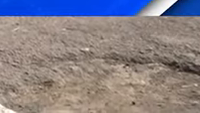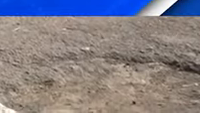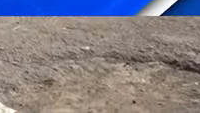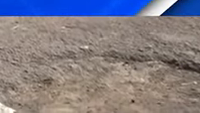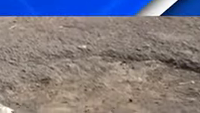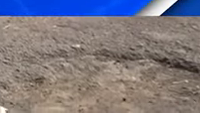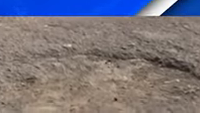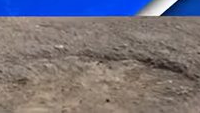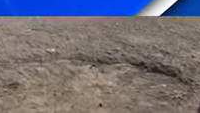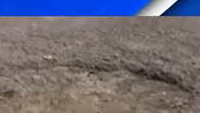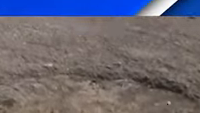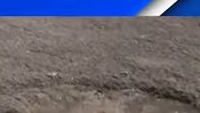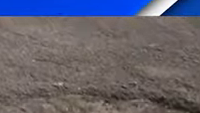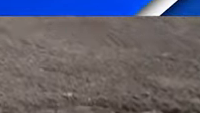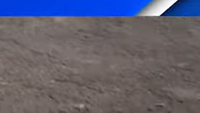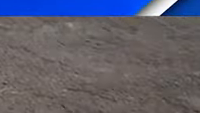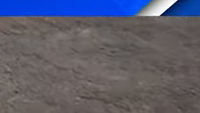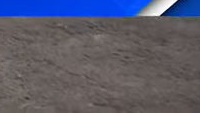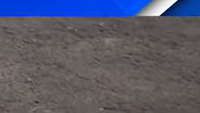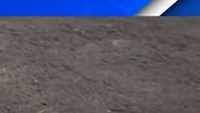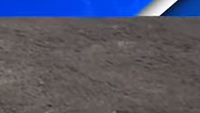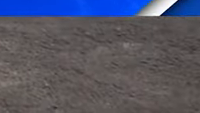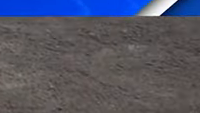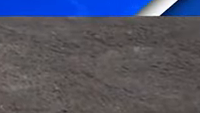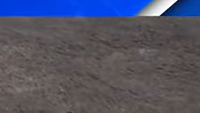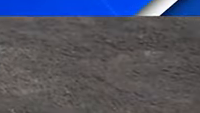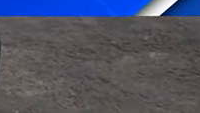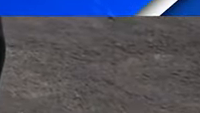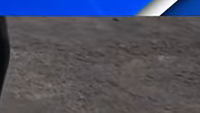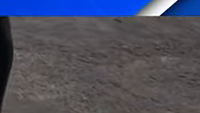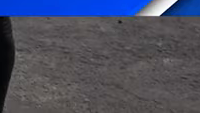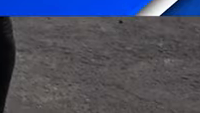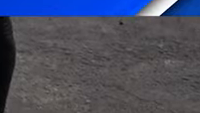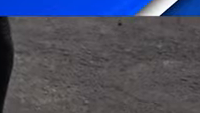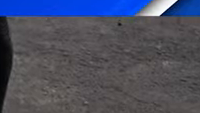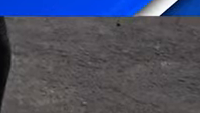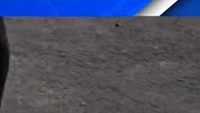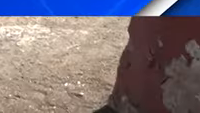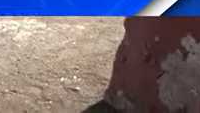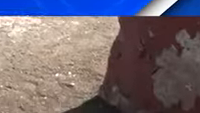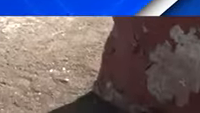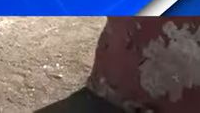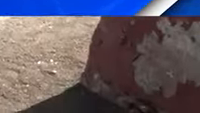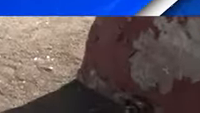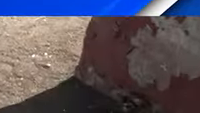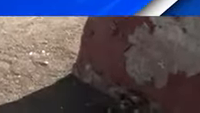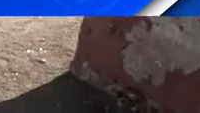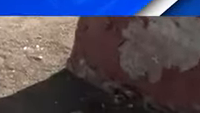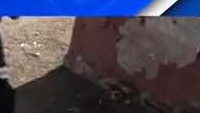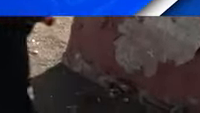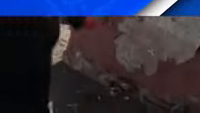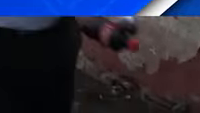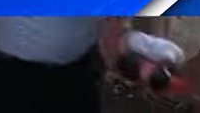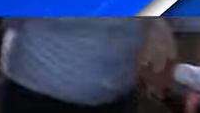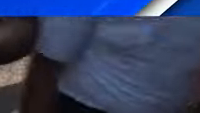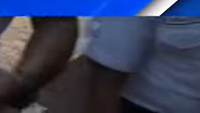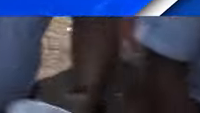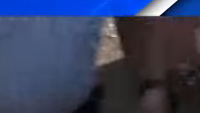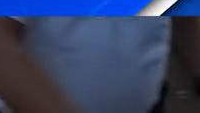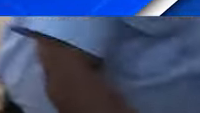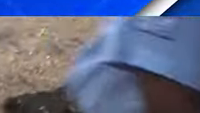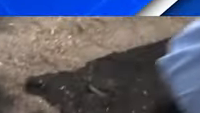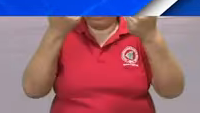Roja Nicaragüense ha incumplido con sus deberes y obligaciones establecidos en la Ley